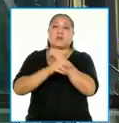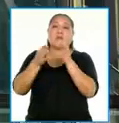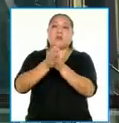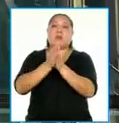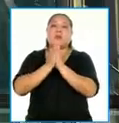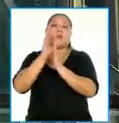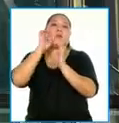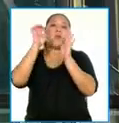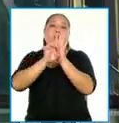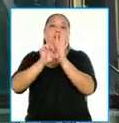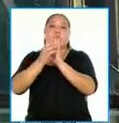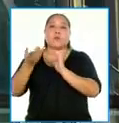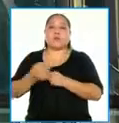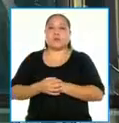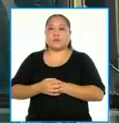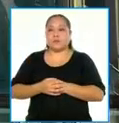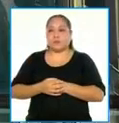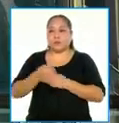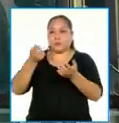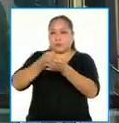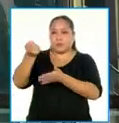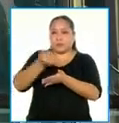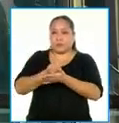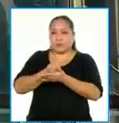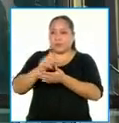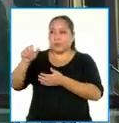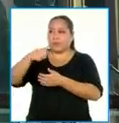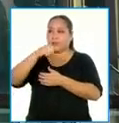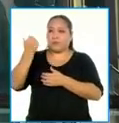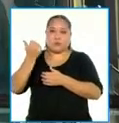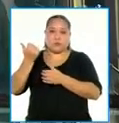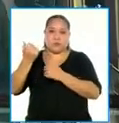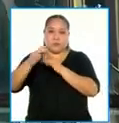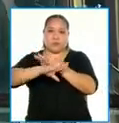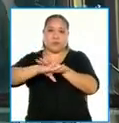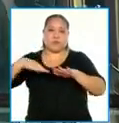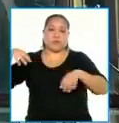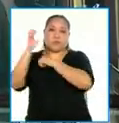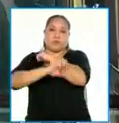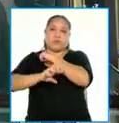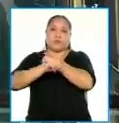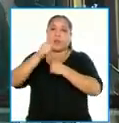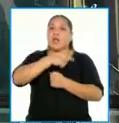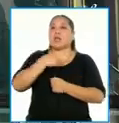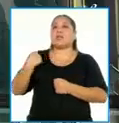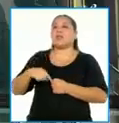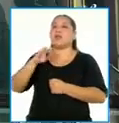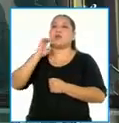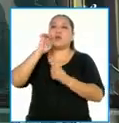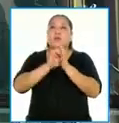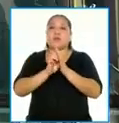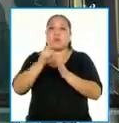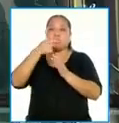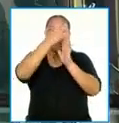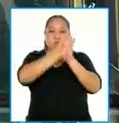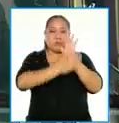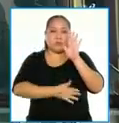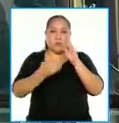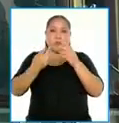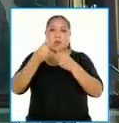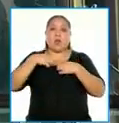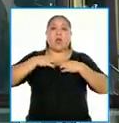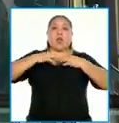pide, por ejemplo, a la importación de prendas desde la China. El último registro, por ejemplo, en el sector textil se tiene que ha caído